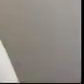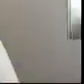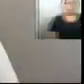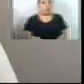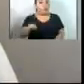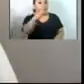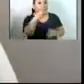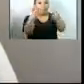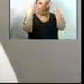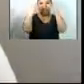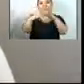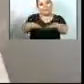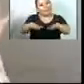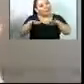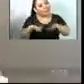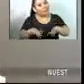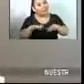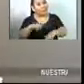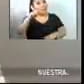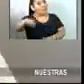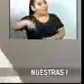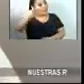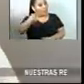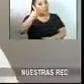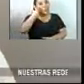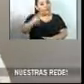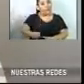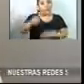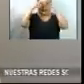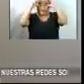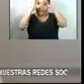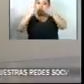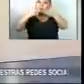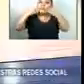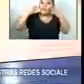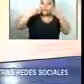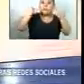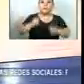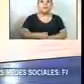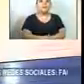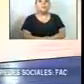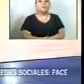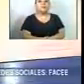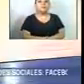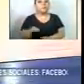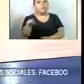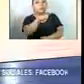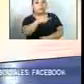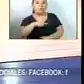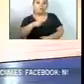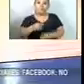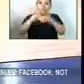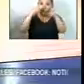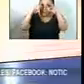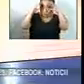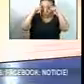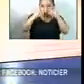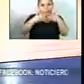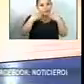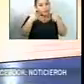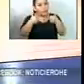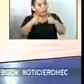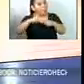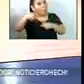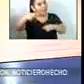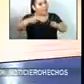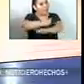muchas gracias por habernos acompañado nos vemos mañana feliz noche les deseamos que tengan una buena noche que mañana nos acompañen